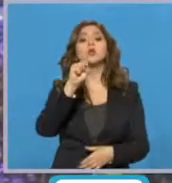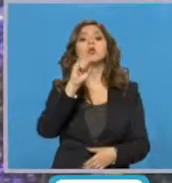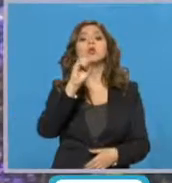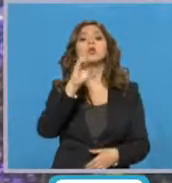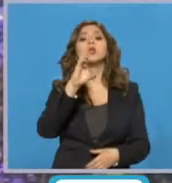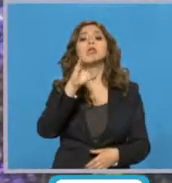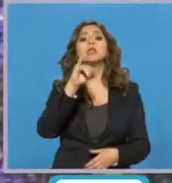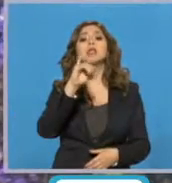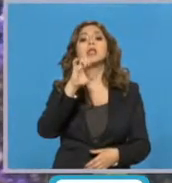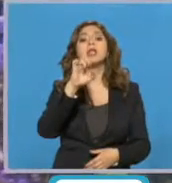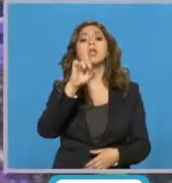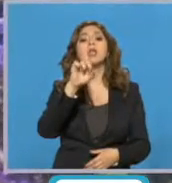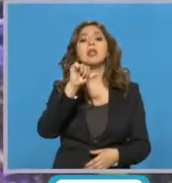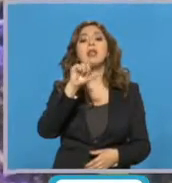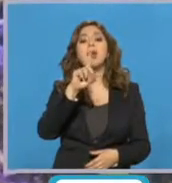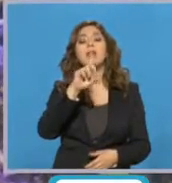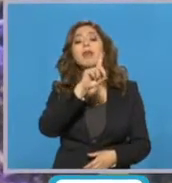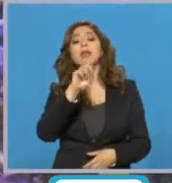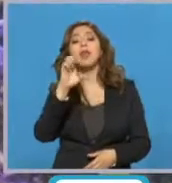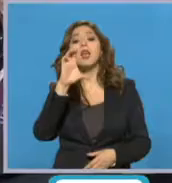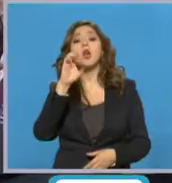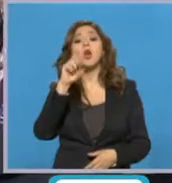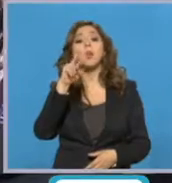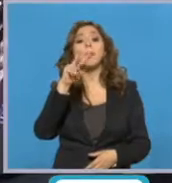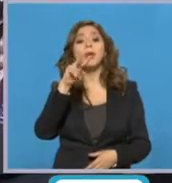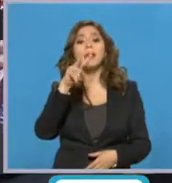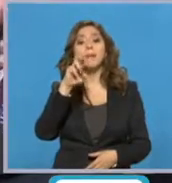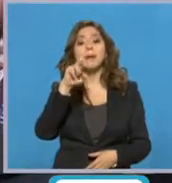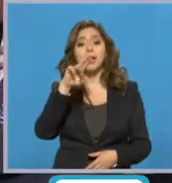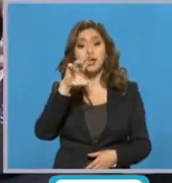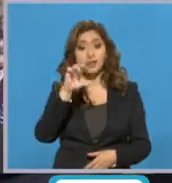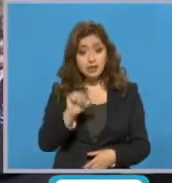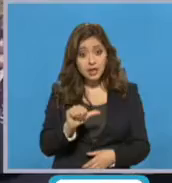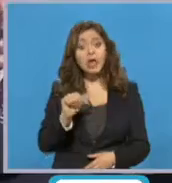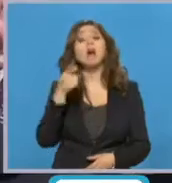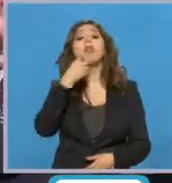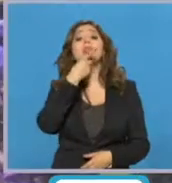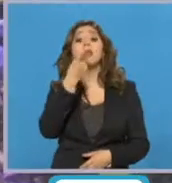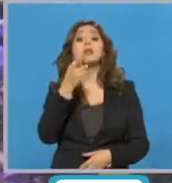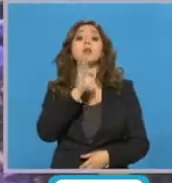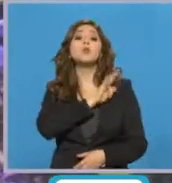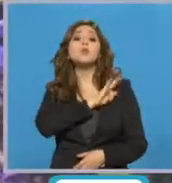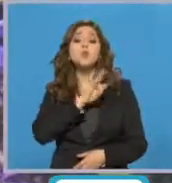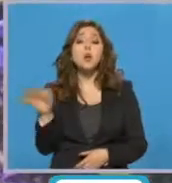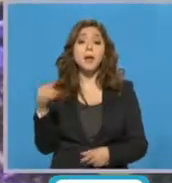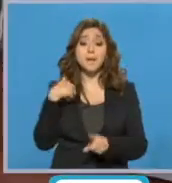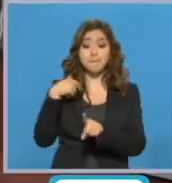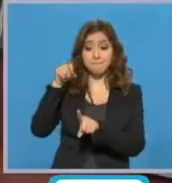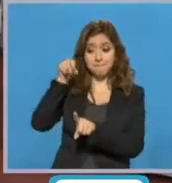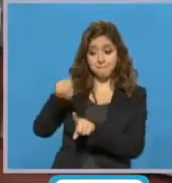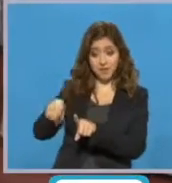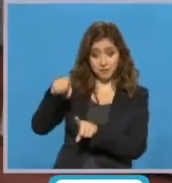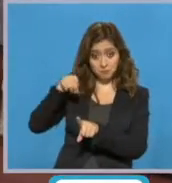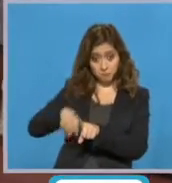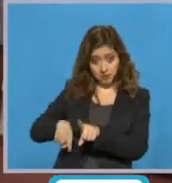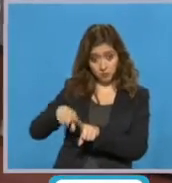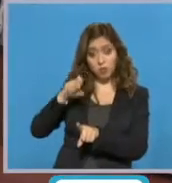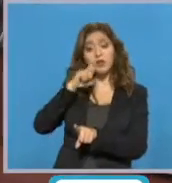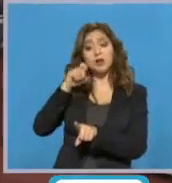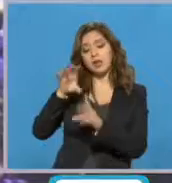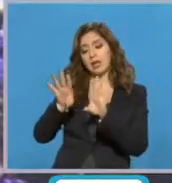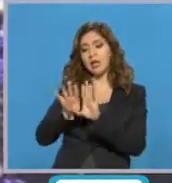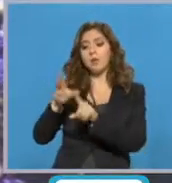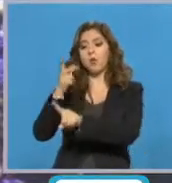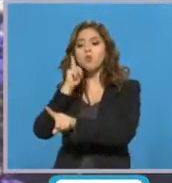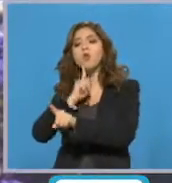podía ser la sociedad conformada por personas del mismo o de distinto sexo. Ah, caray, ¿no? Entonces, si yo no soy